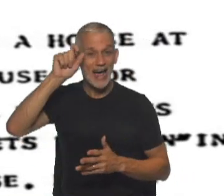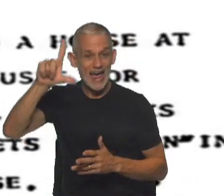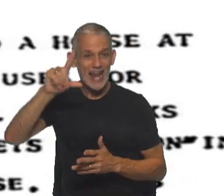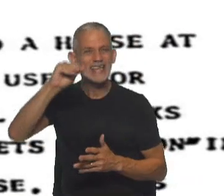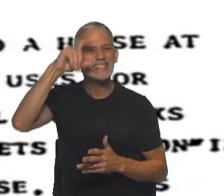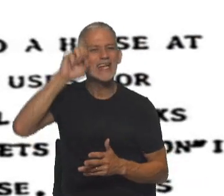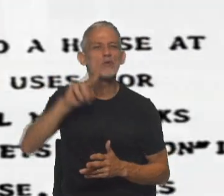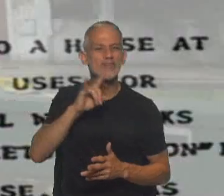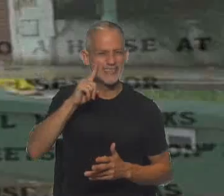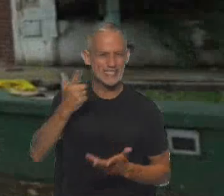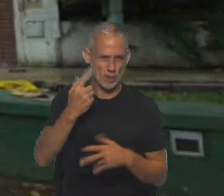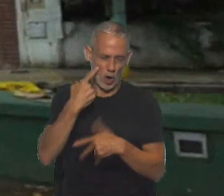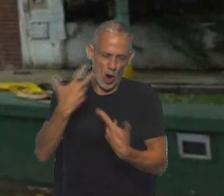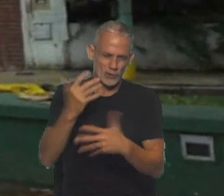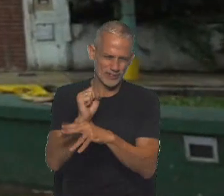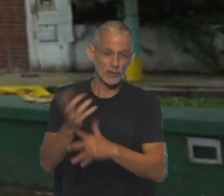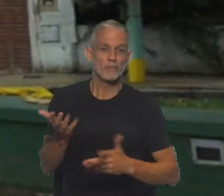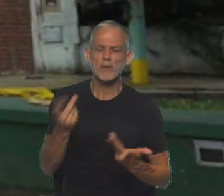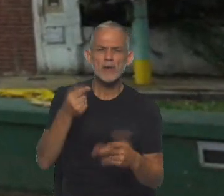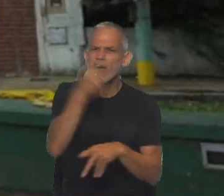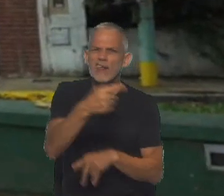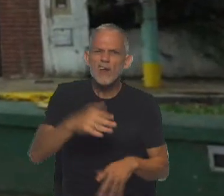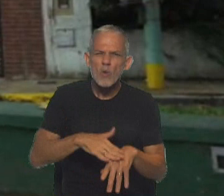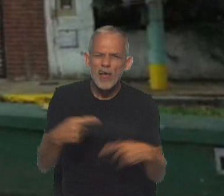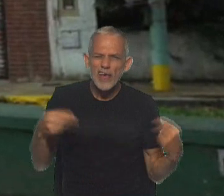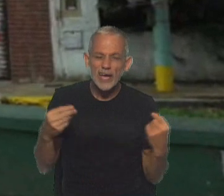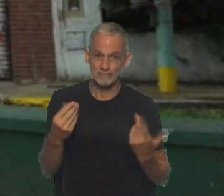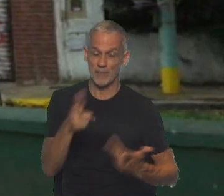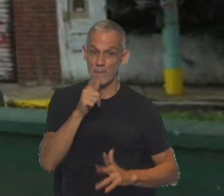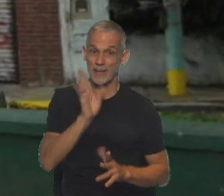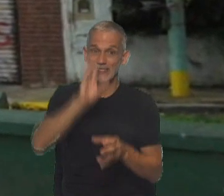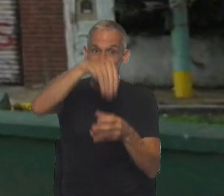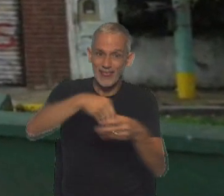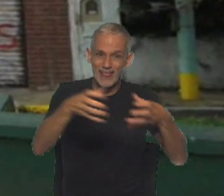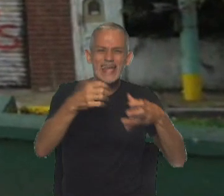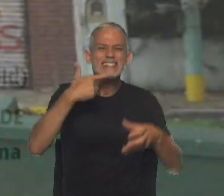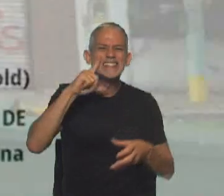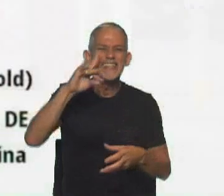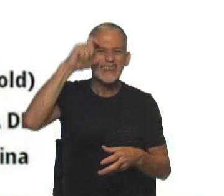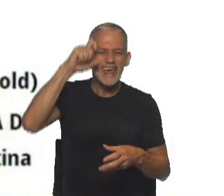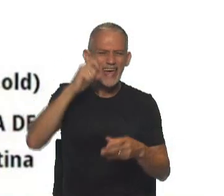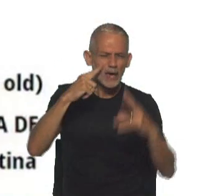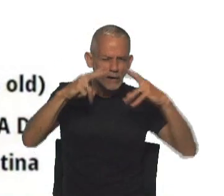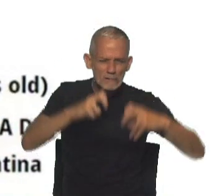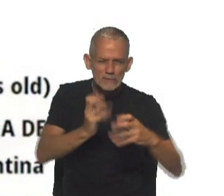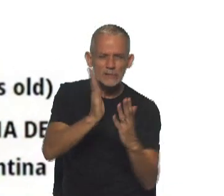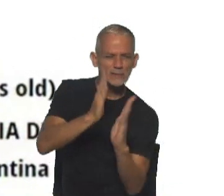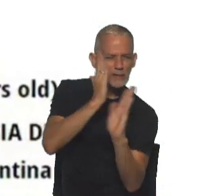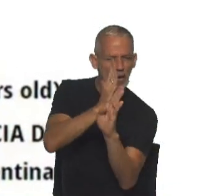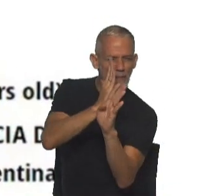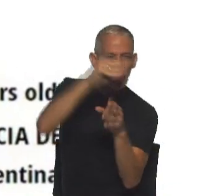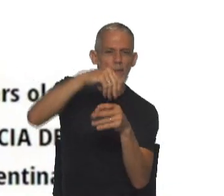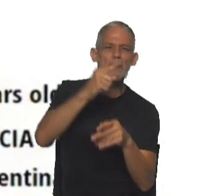Bueno, te vamos a contar un poco de qué se lo acusa. Todo indica que forma parte de la CIDE durante la última dictadura militar.